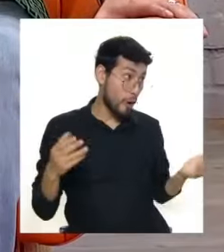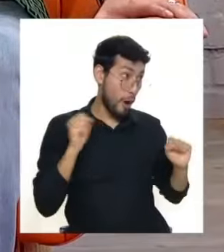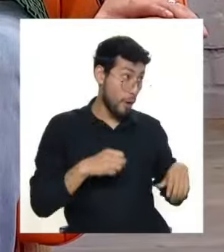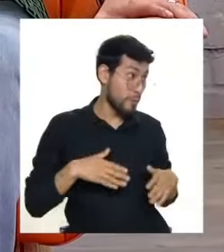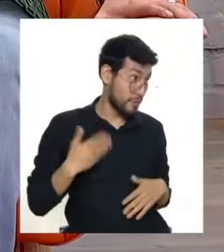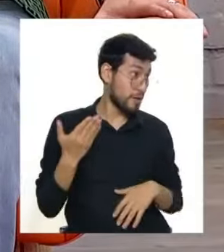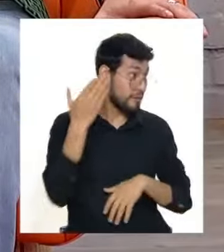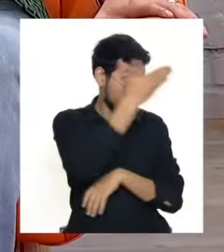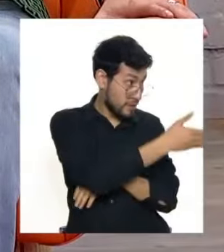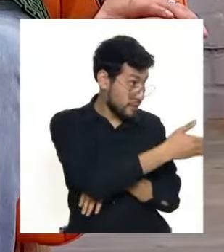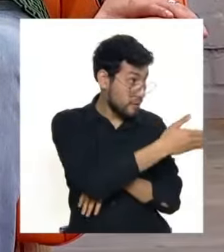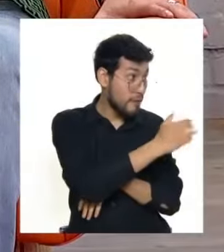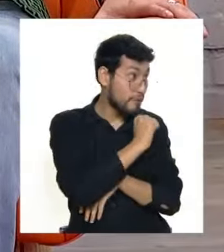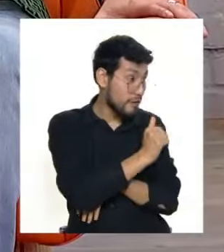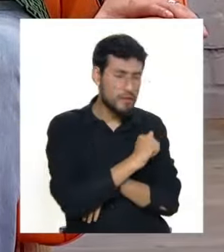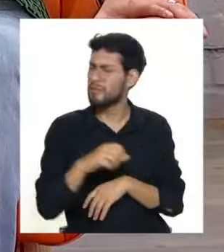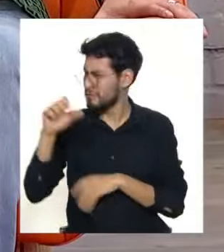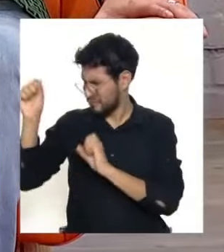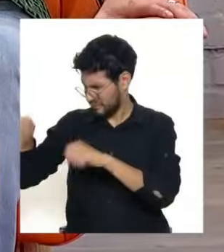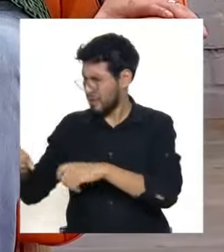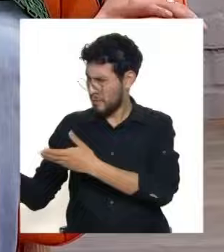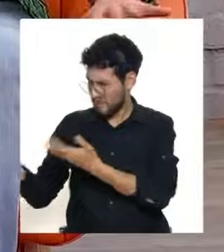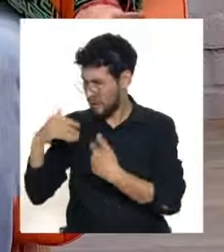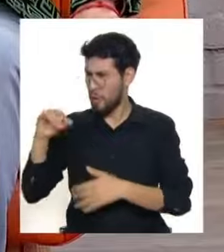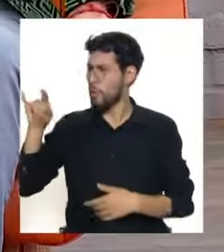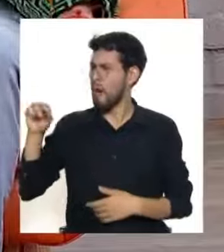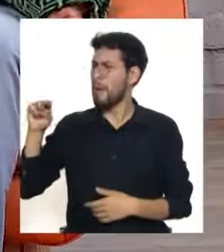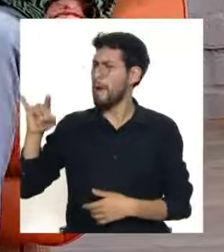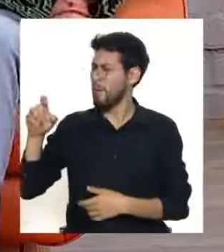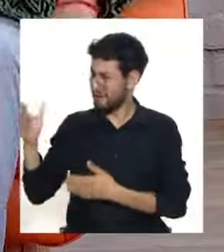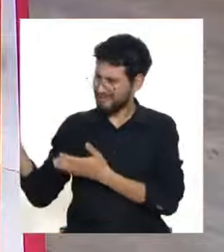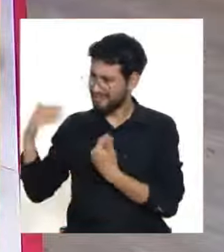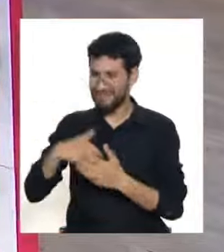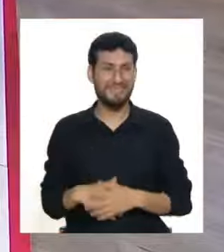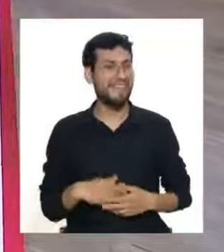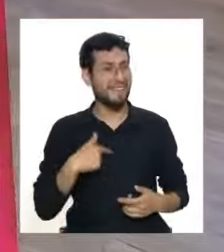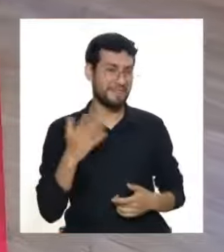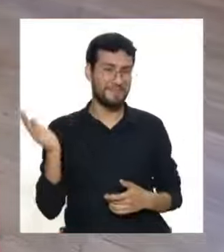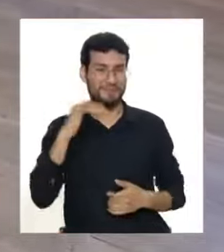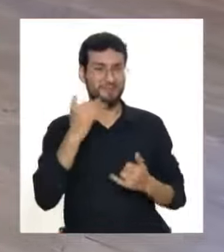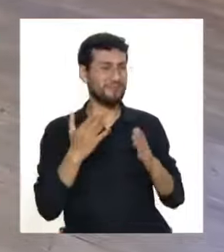ir para la cocina o todavía? Por favor, ¿no? Claro que sí, sí. Juan Manuel. Bienvenido.